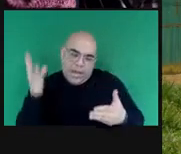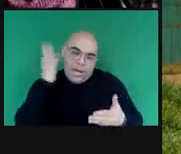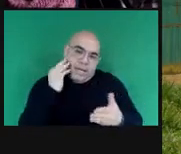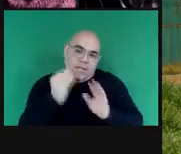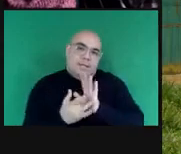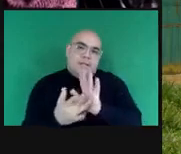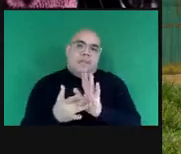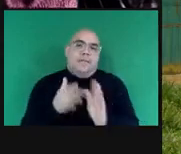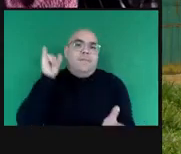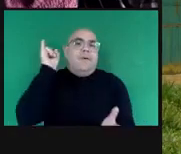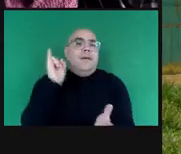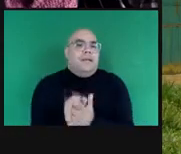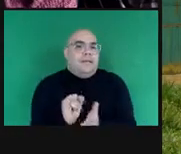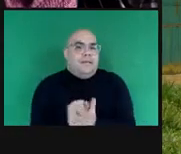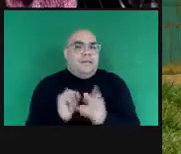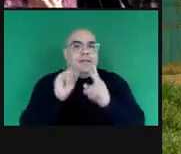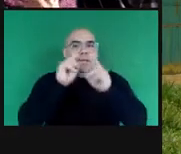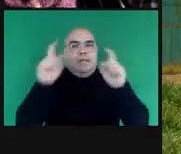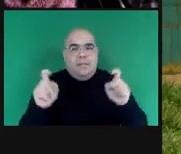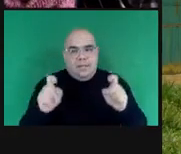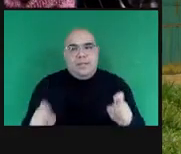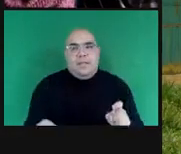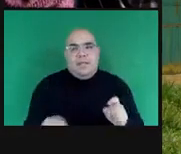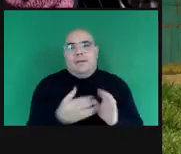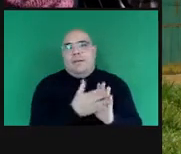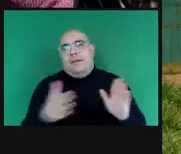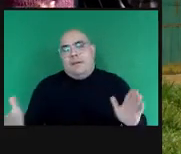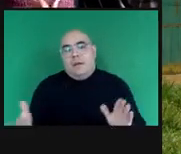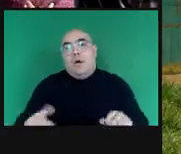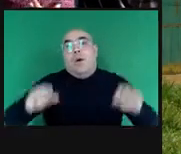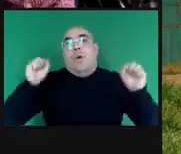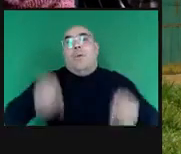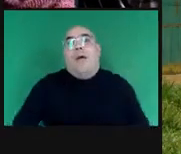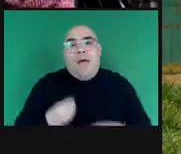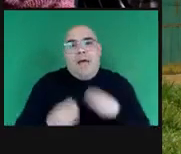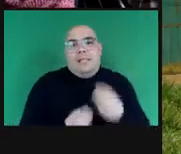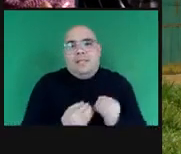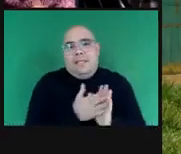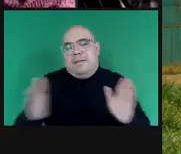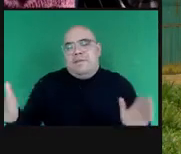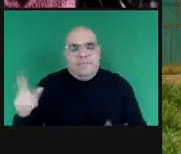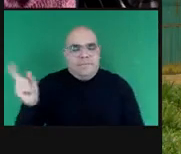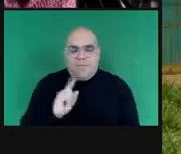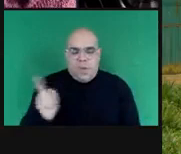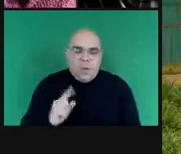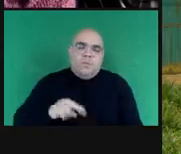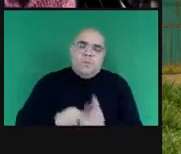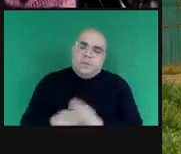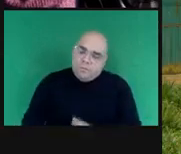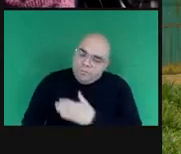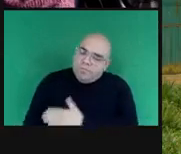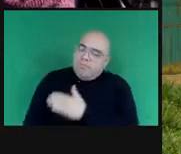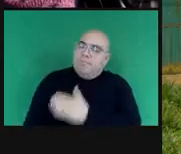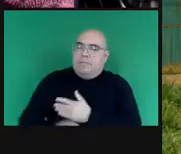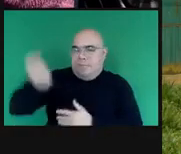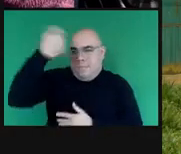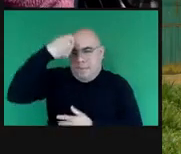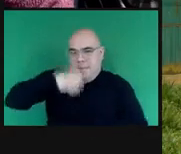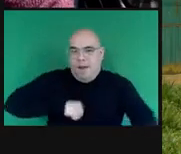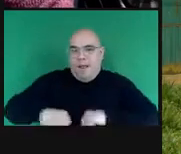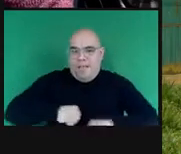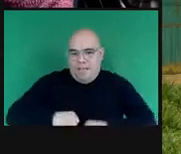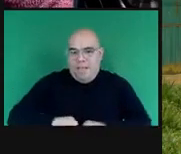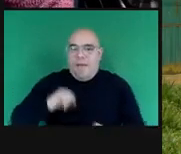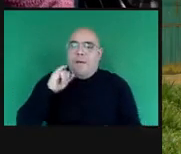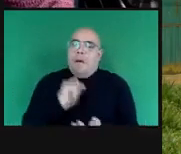eso lo llamamos algo que es tangible, que lo podemos tener ahí y que a través de eso es una memoria que sigue activa y que posibilita